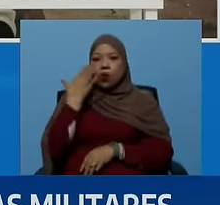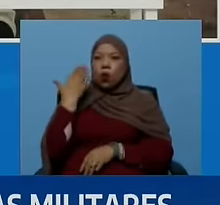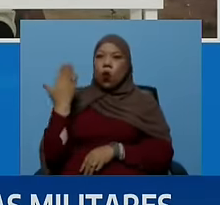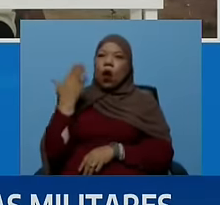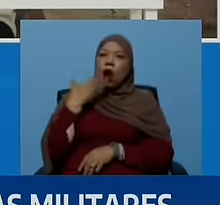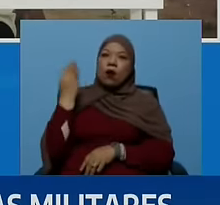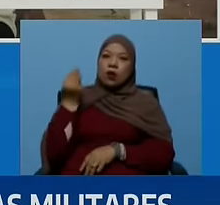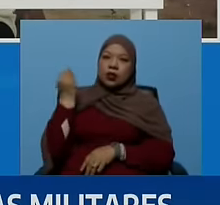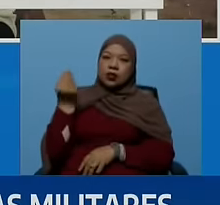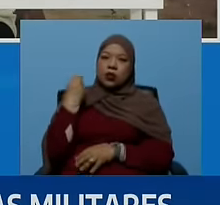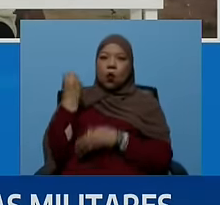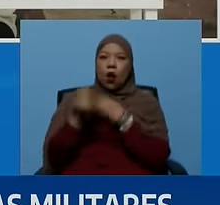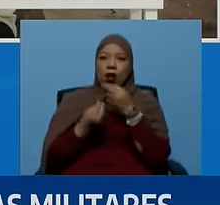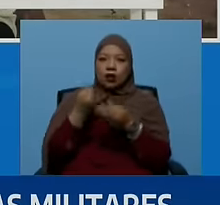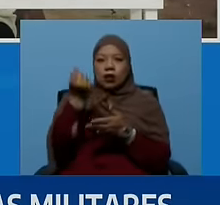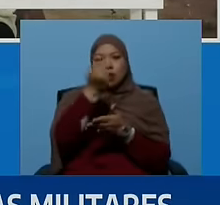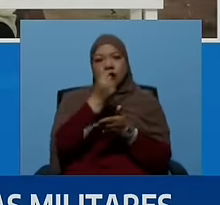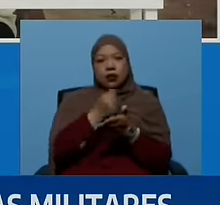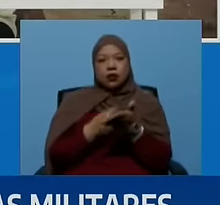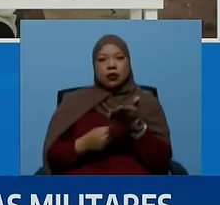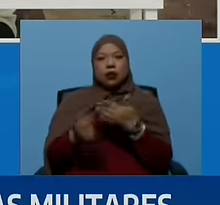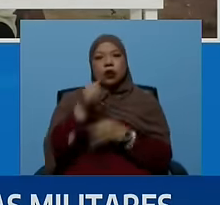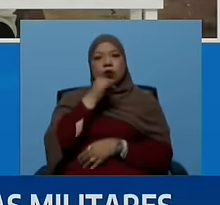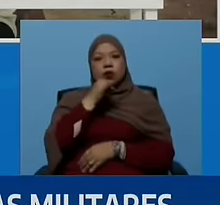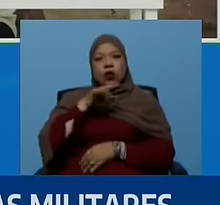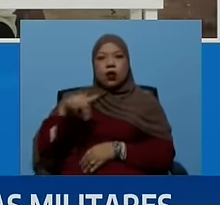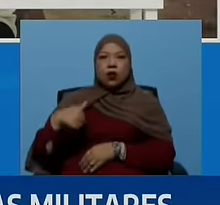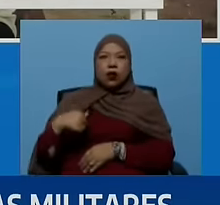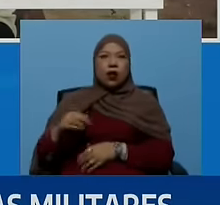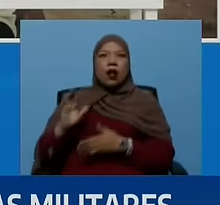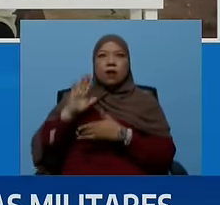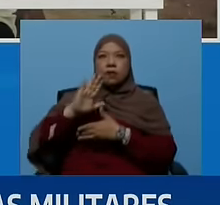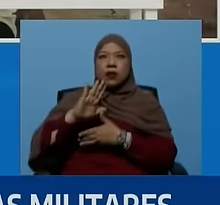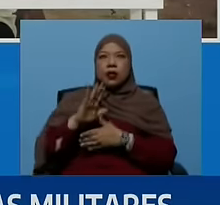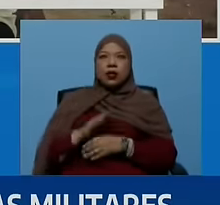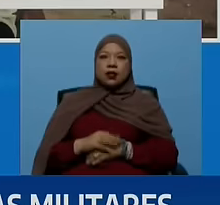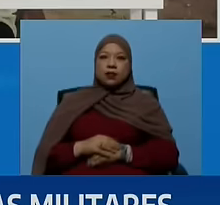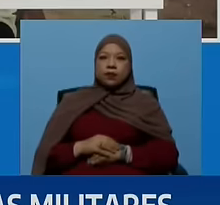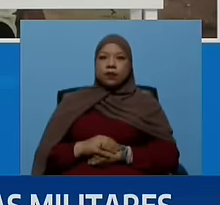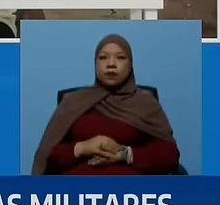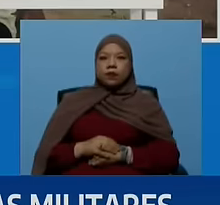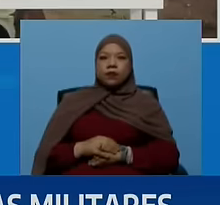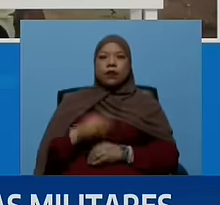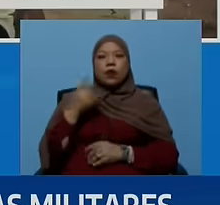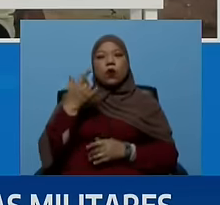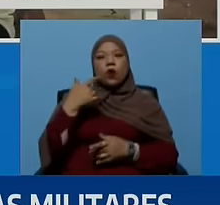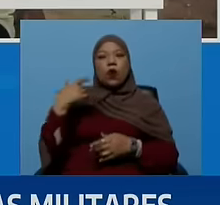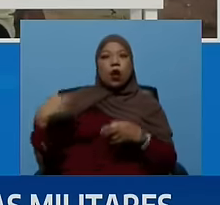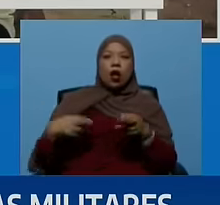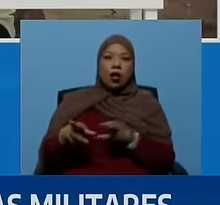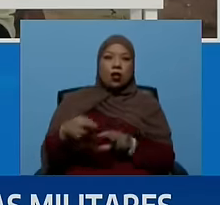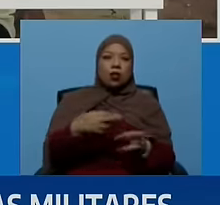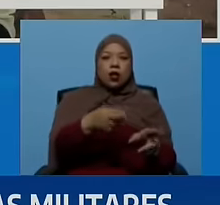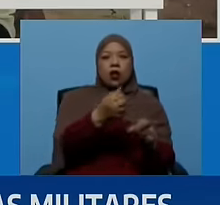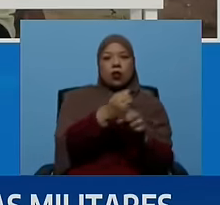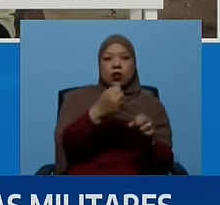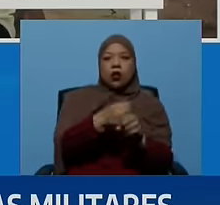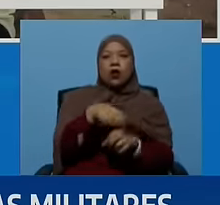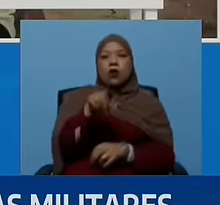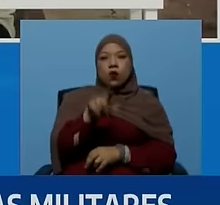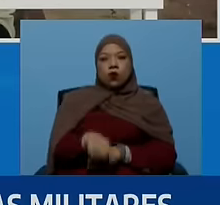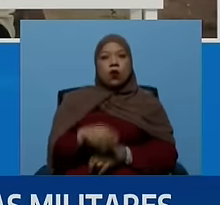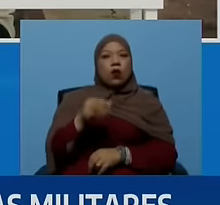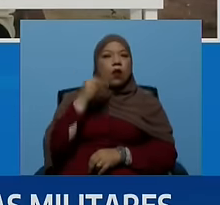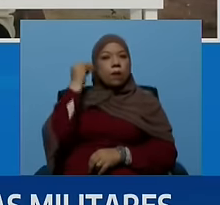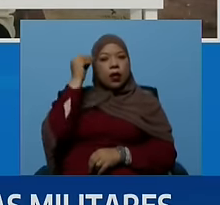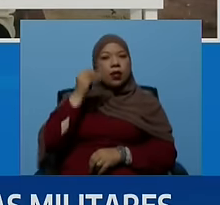nuestro libertador el mapa de nuestra América Cruzada por sus ríos y el